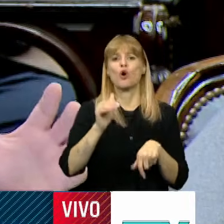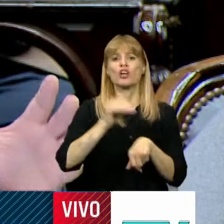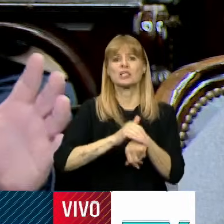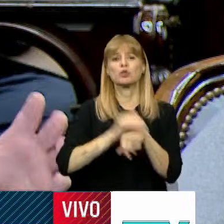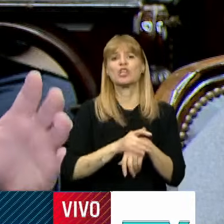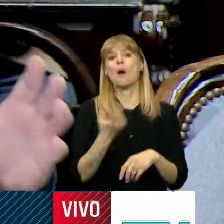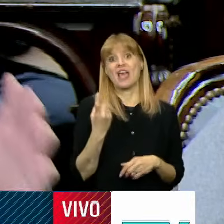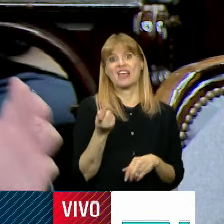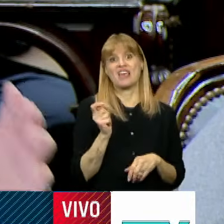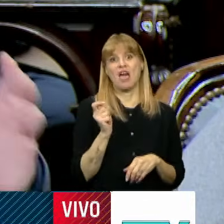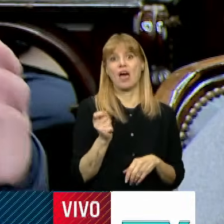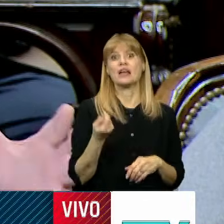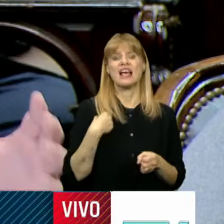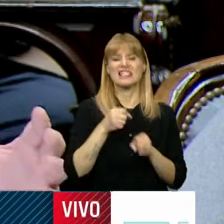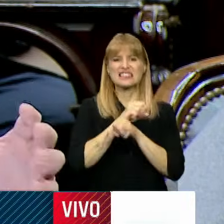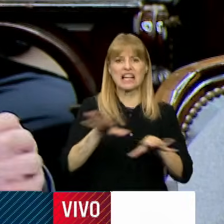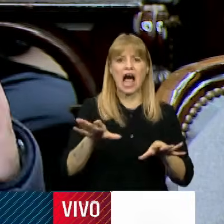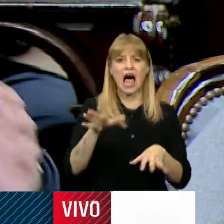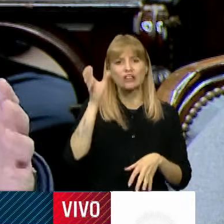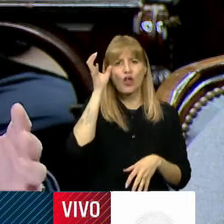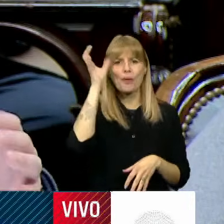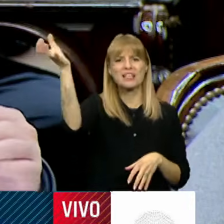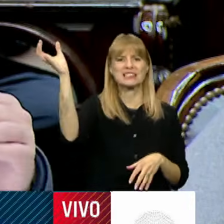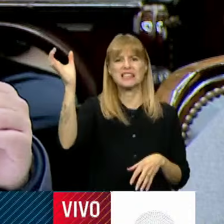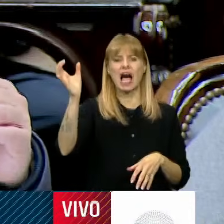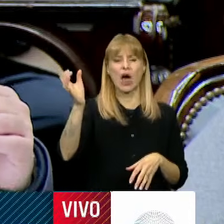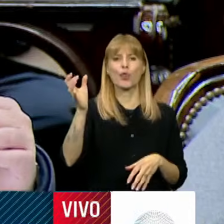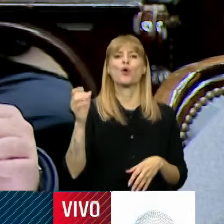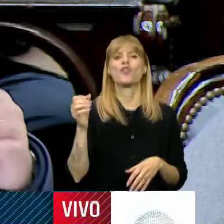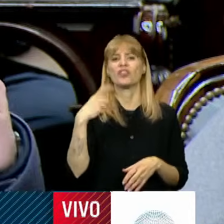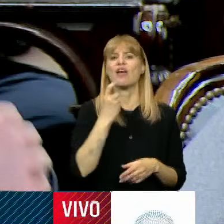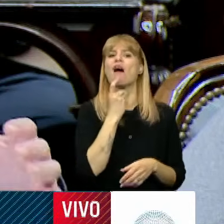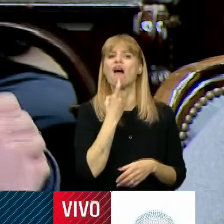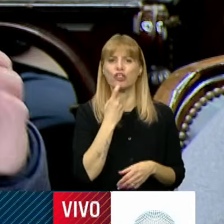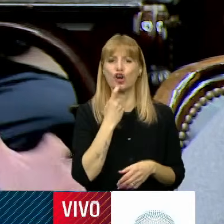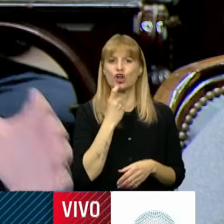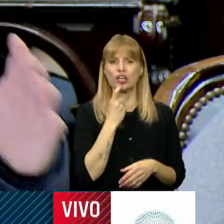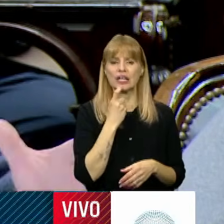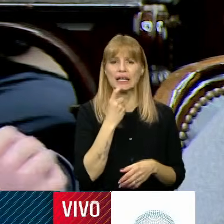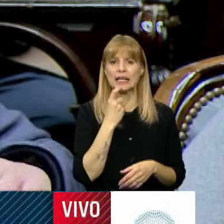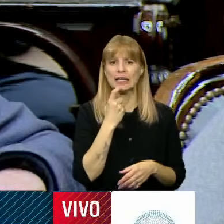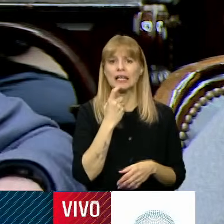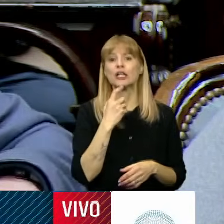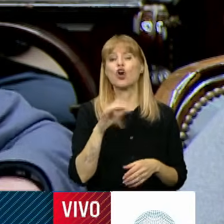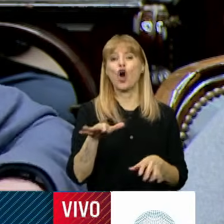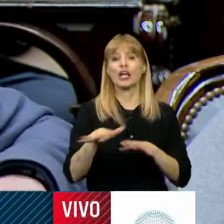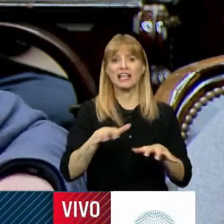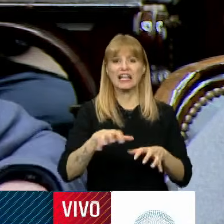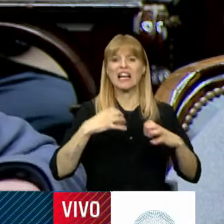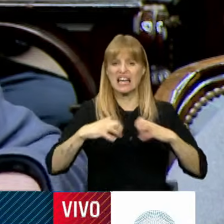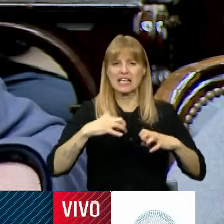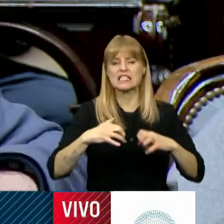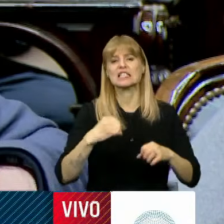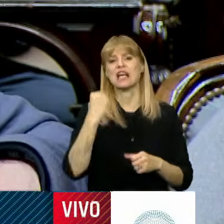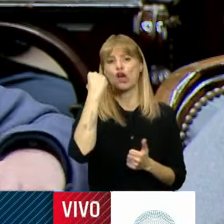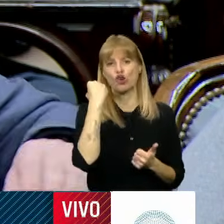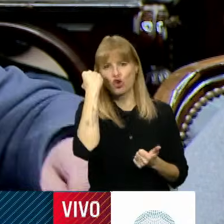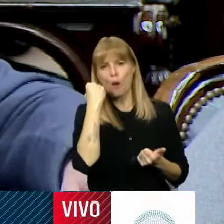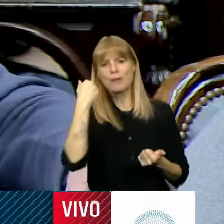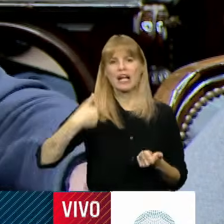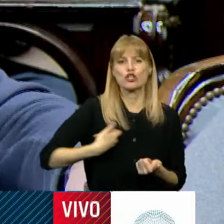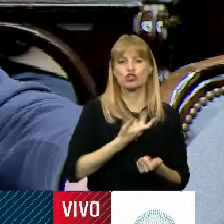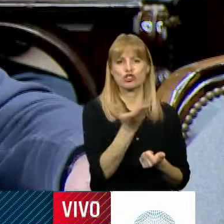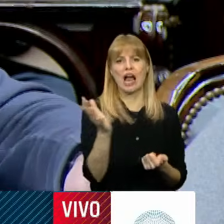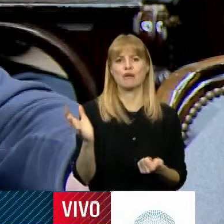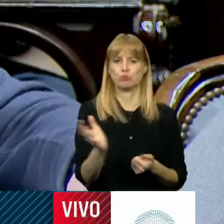de Adorni, que se retroalimenta con una crisis económica, social y productiva. Vamos finalizando, diputado. Sí,